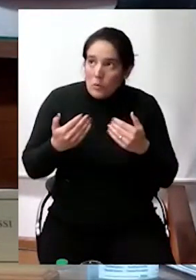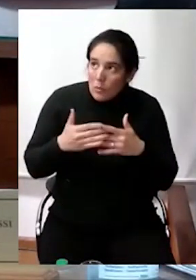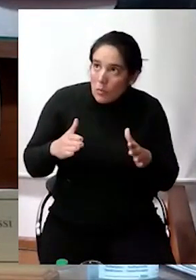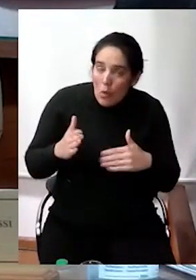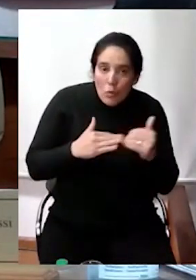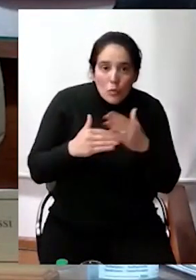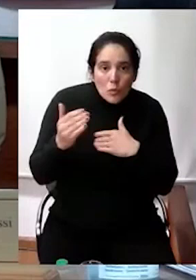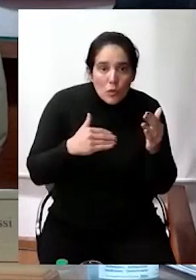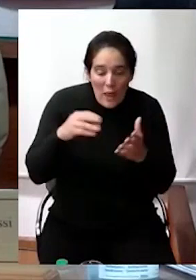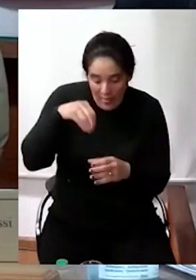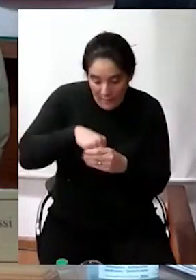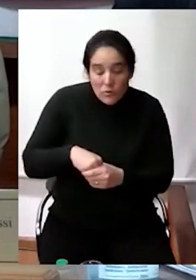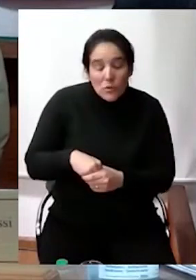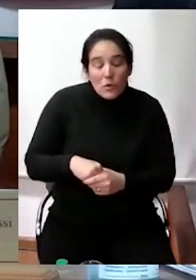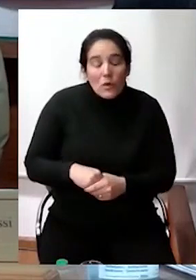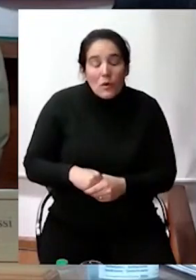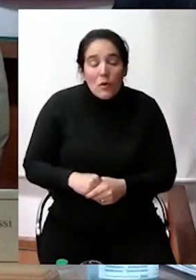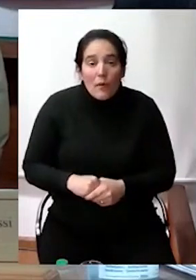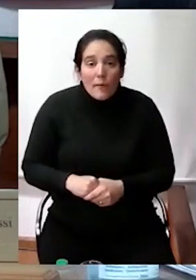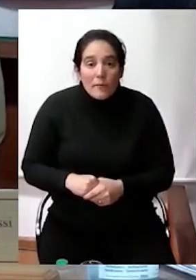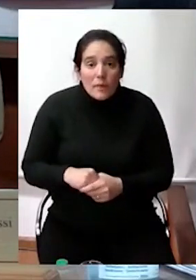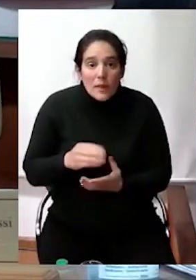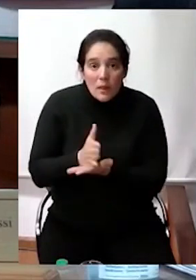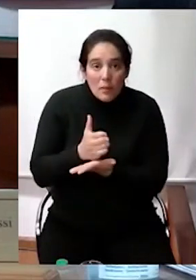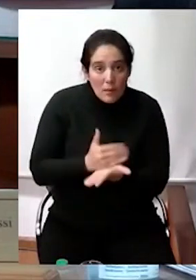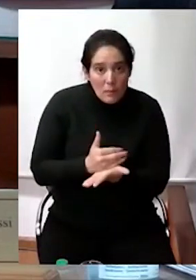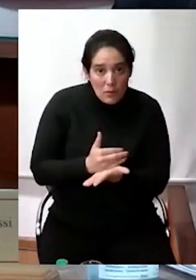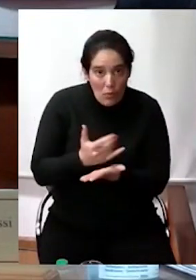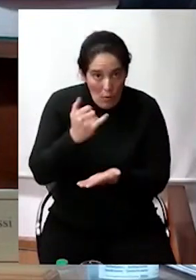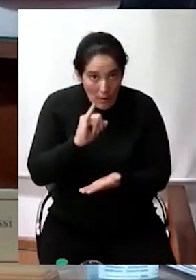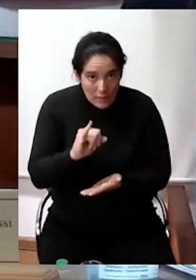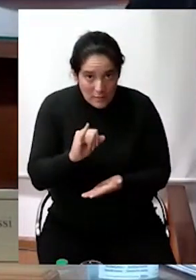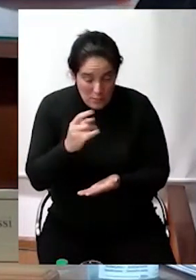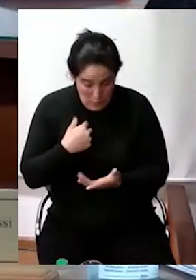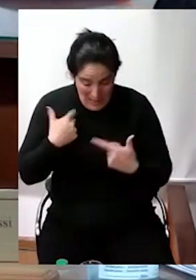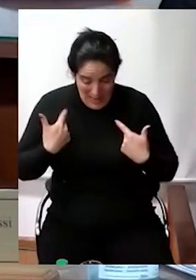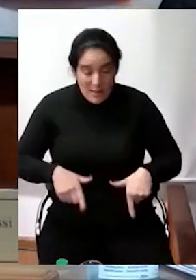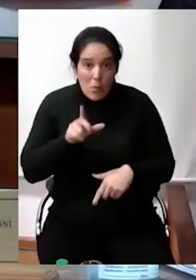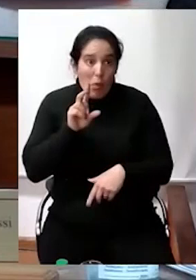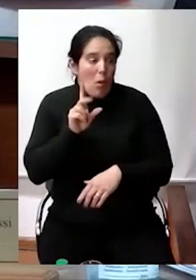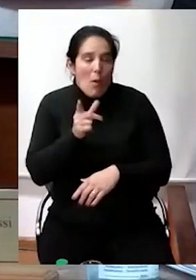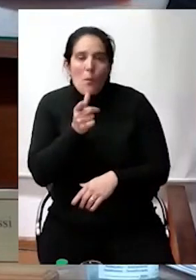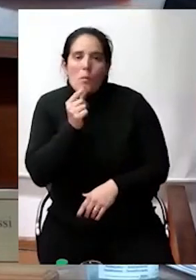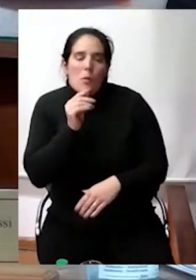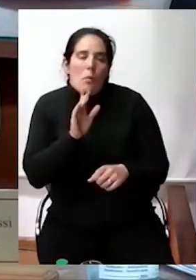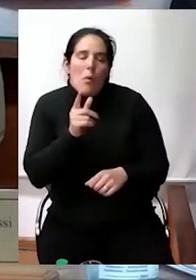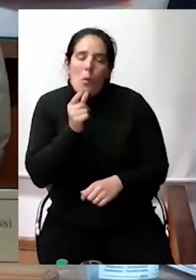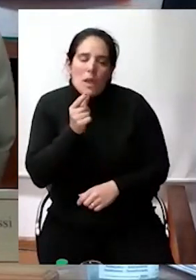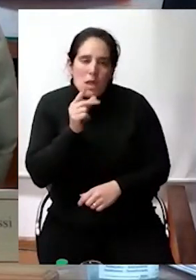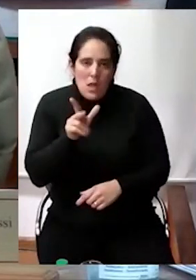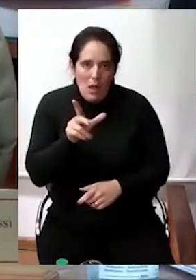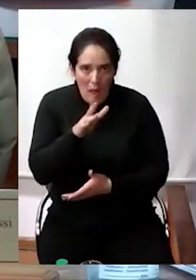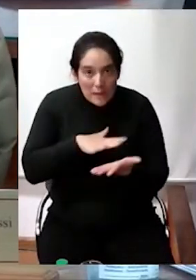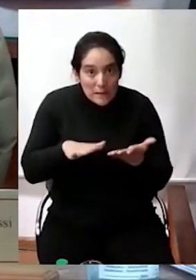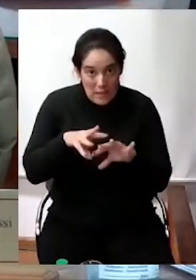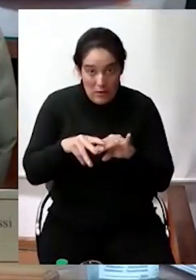tipo en el departamento eh Ya que tiene su carácter de policía territorial entendemos que de acuerdo a lo que la